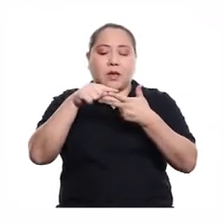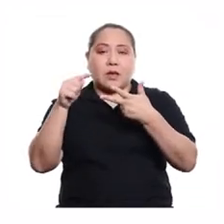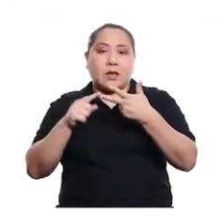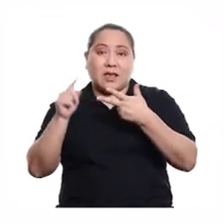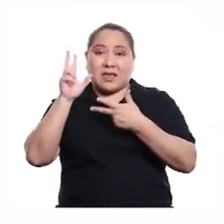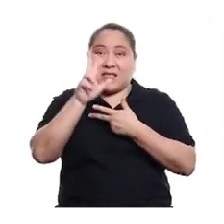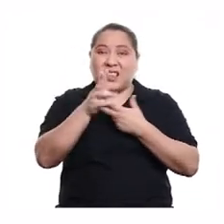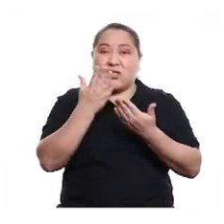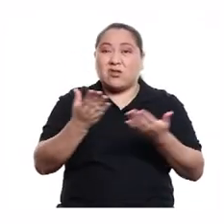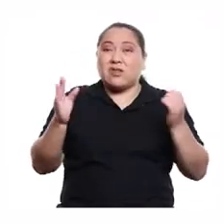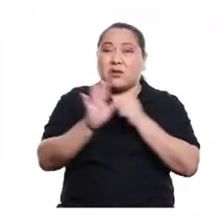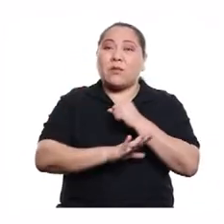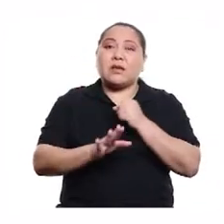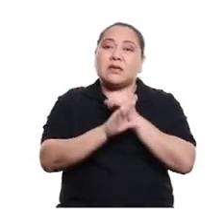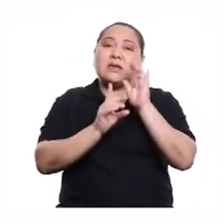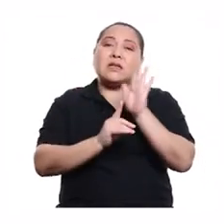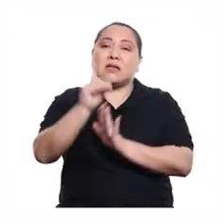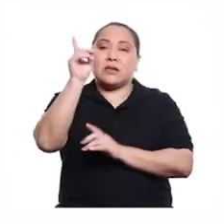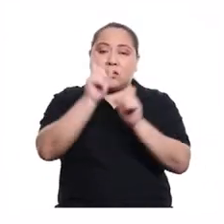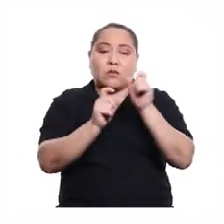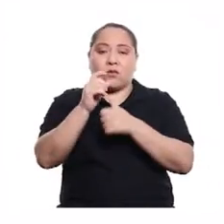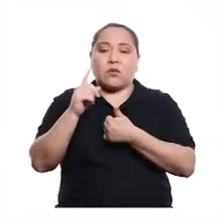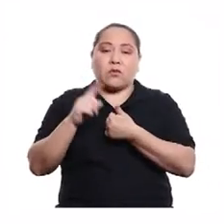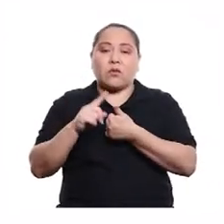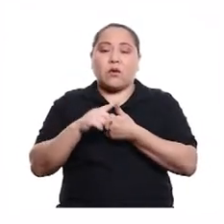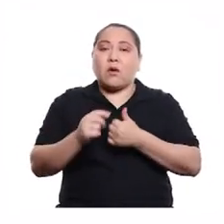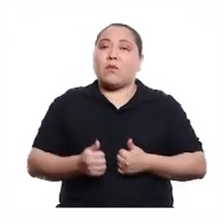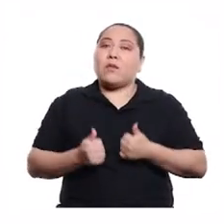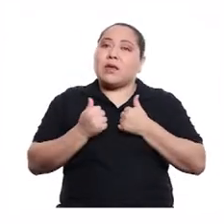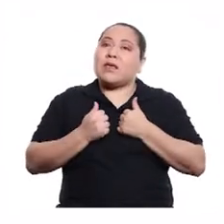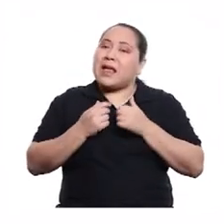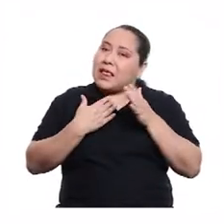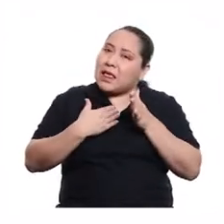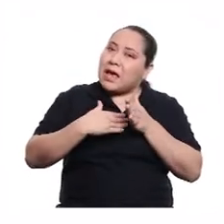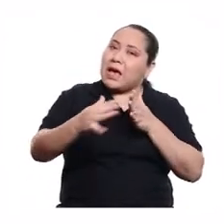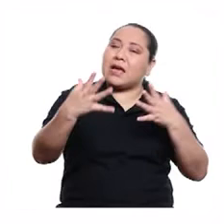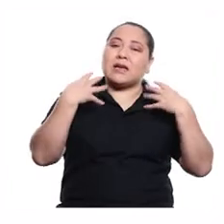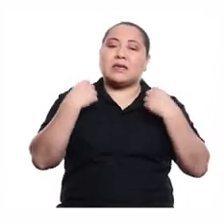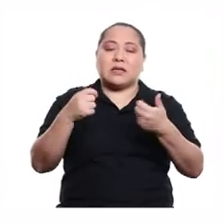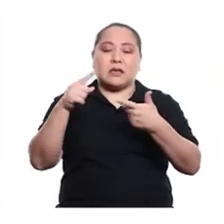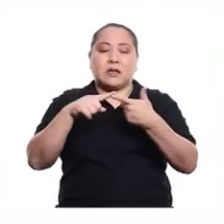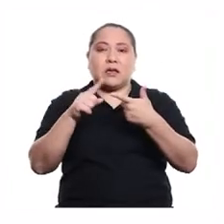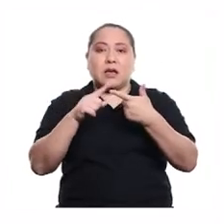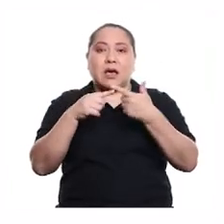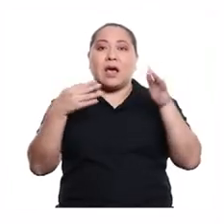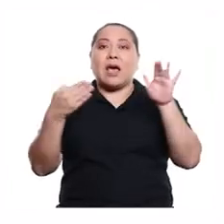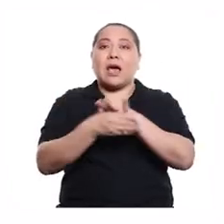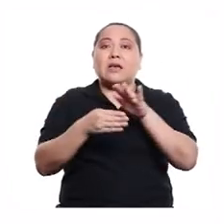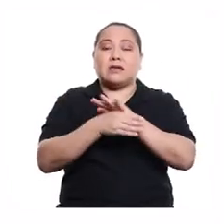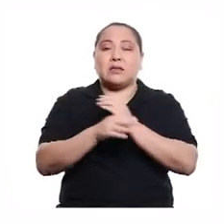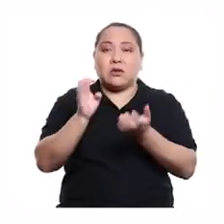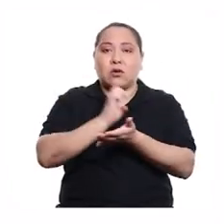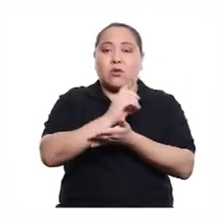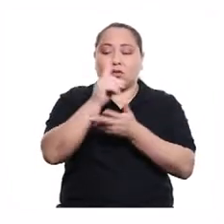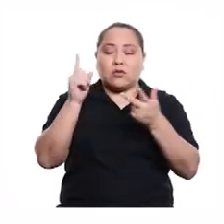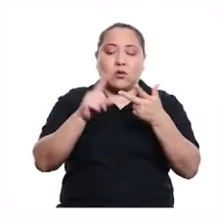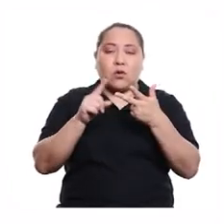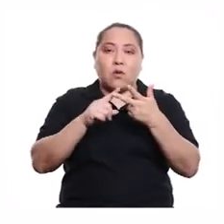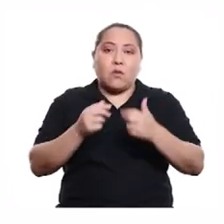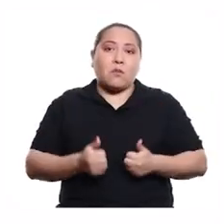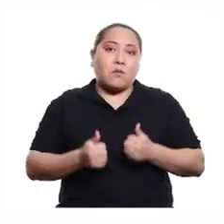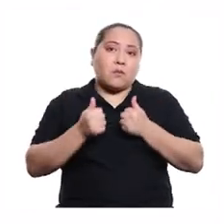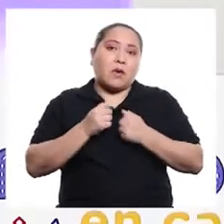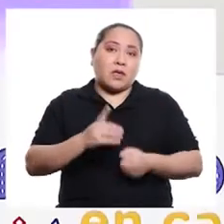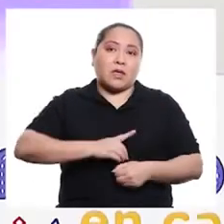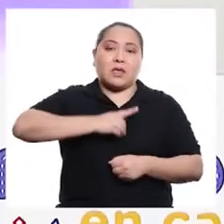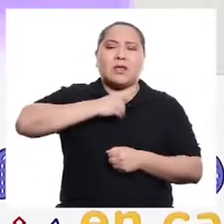dimensiones básicas del desarrollo humano: una vida larga y saludable, acceso a educación y un nivel de vida digno.